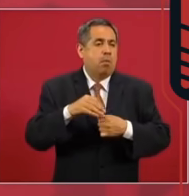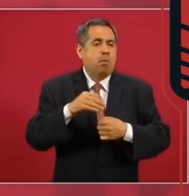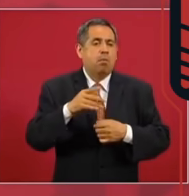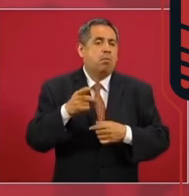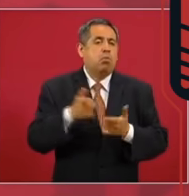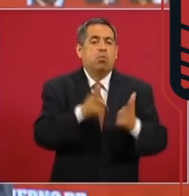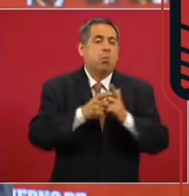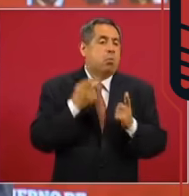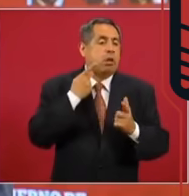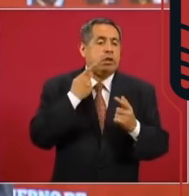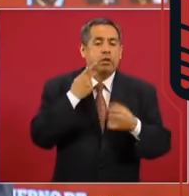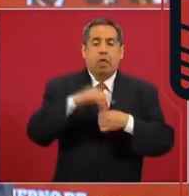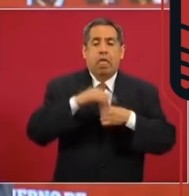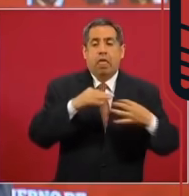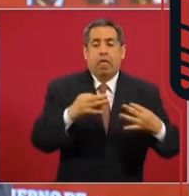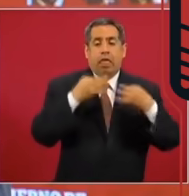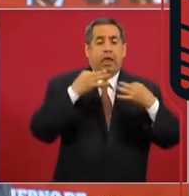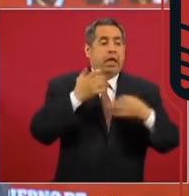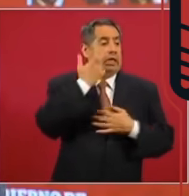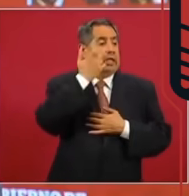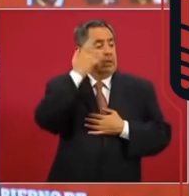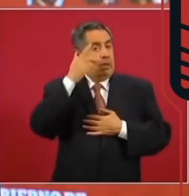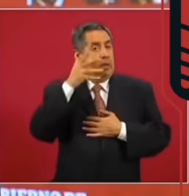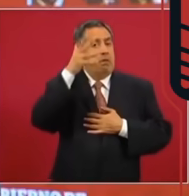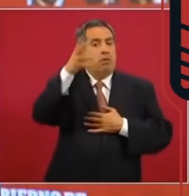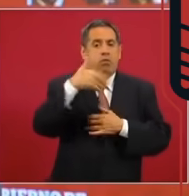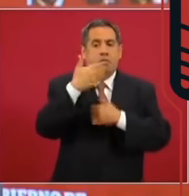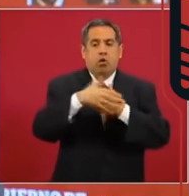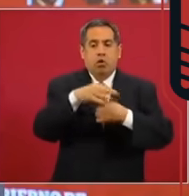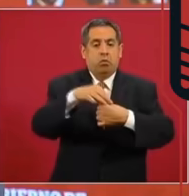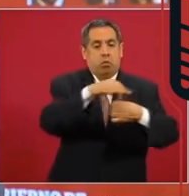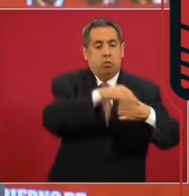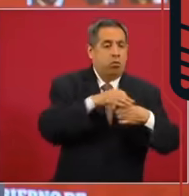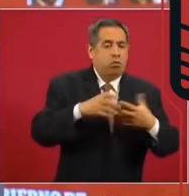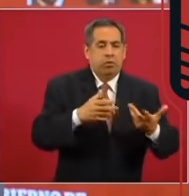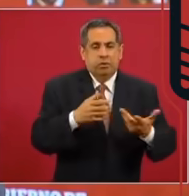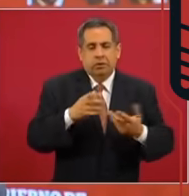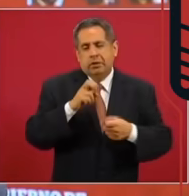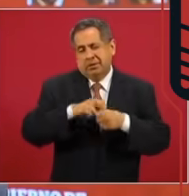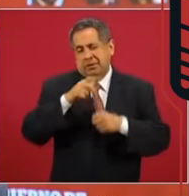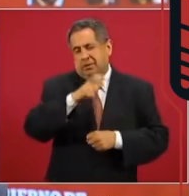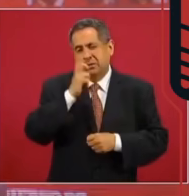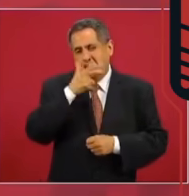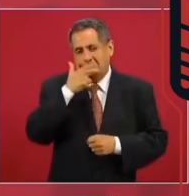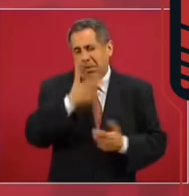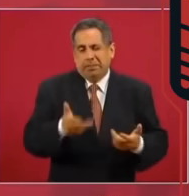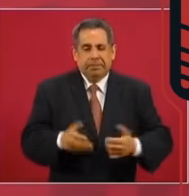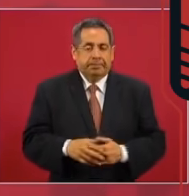partidista con miras a las elecciones de Chihuahua,